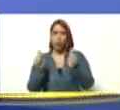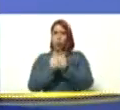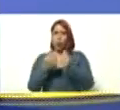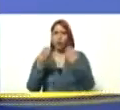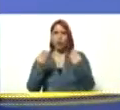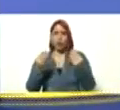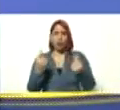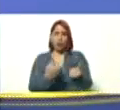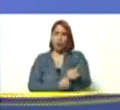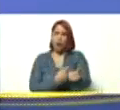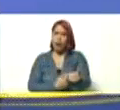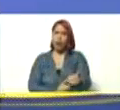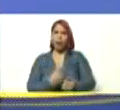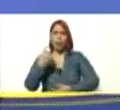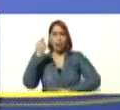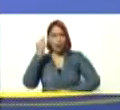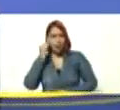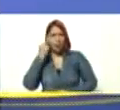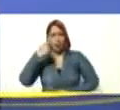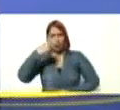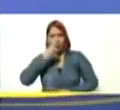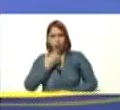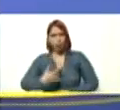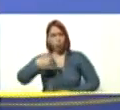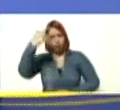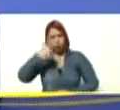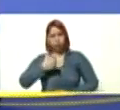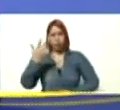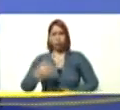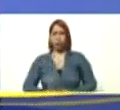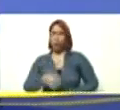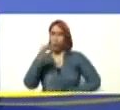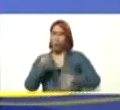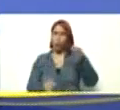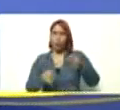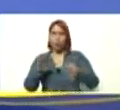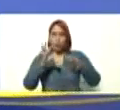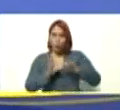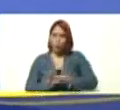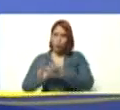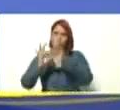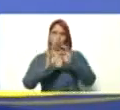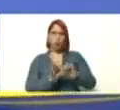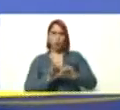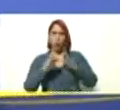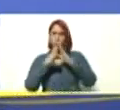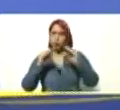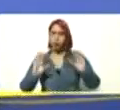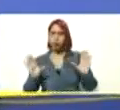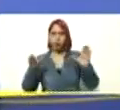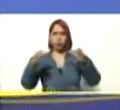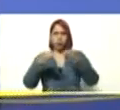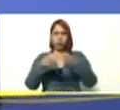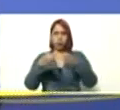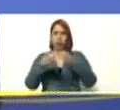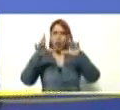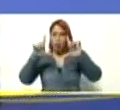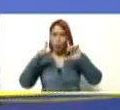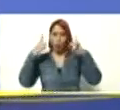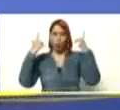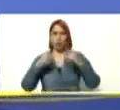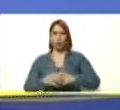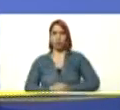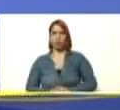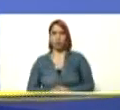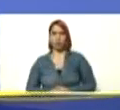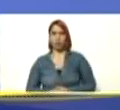hermandad, con buen juicio, unidos. Todos los equipos por La Guaira.